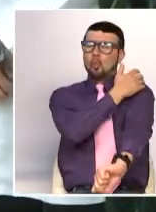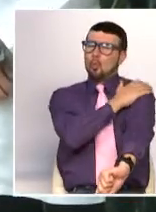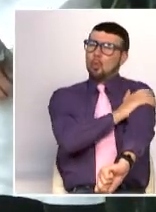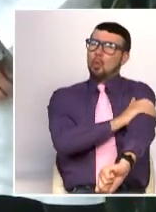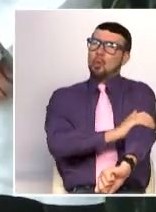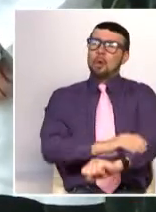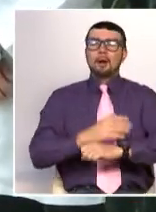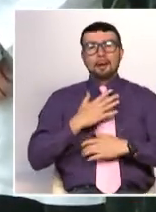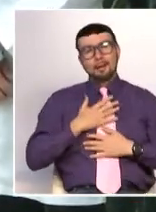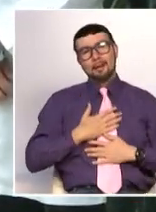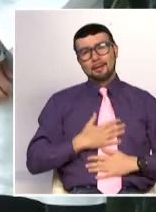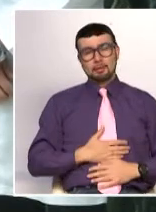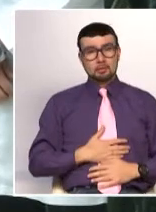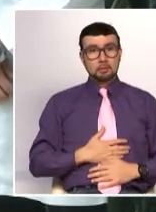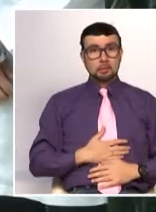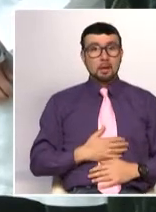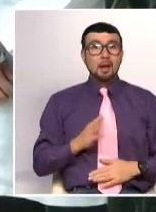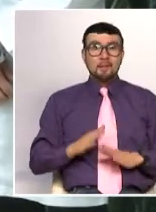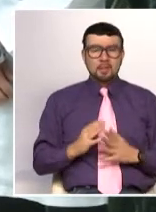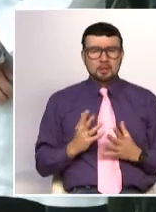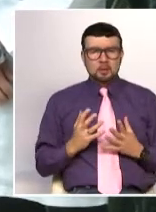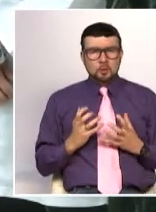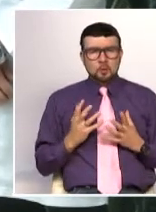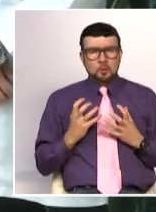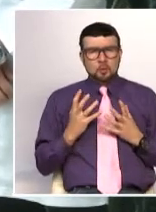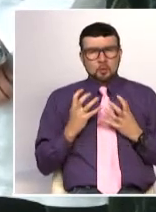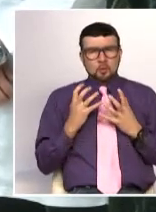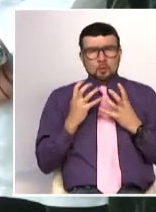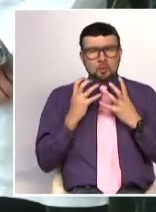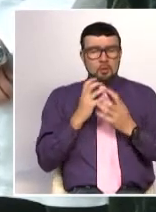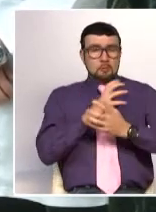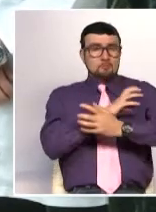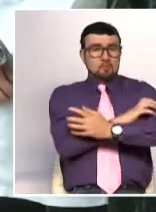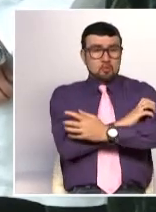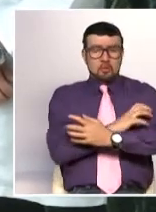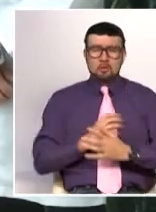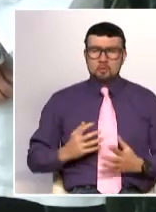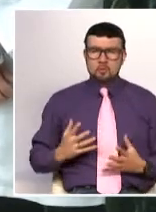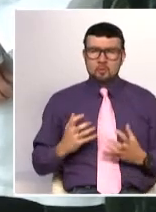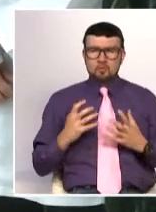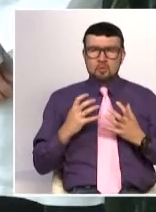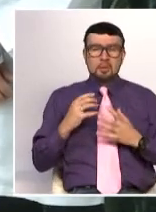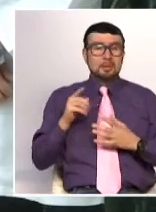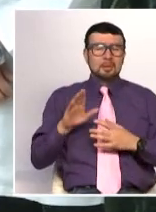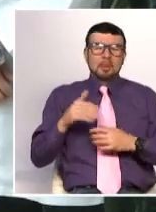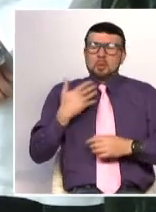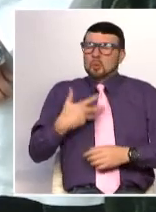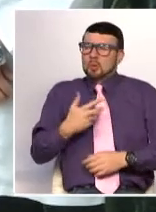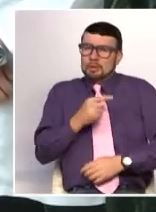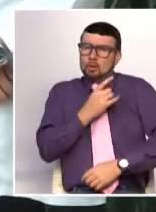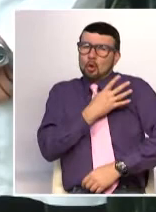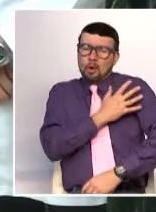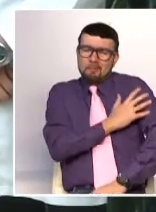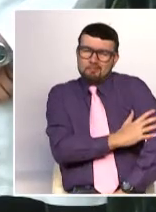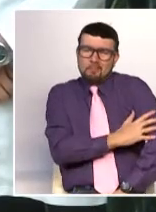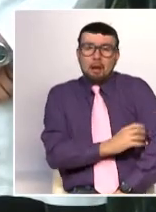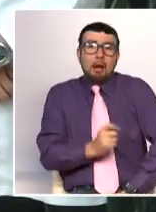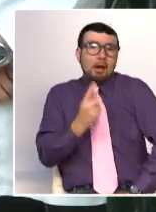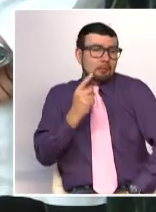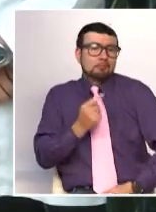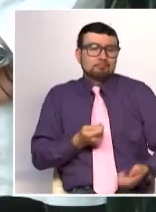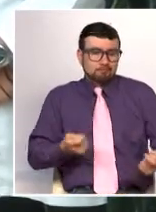acumule porque ya se sabe que hay estrés acumulativo en los músculos y desde allí va a haber tendinitis y procesos patológicos de las